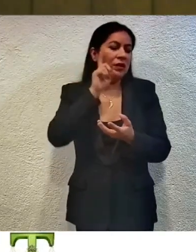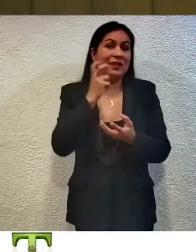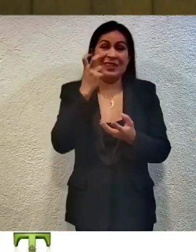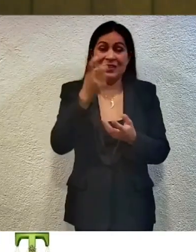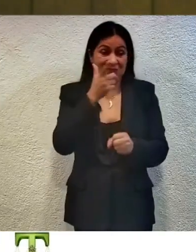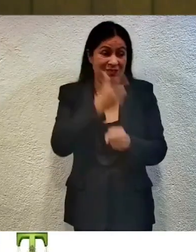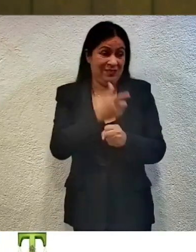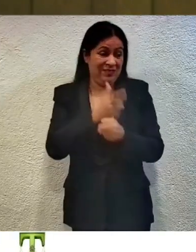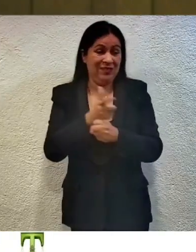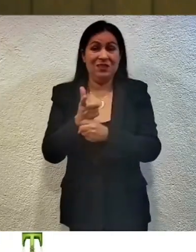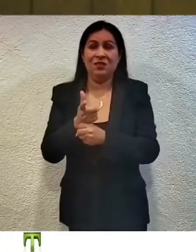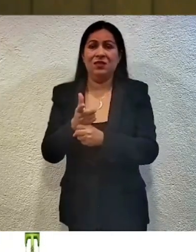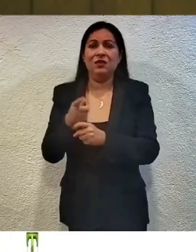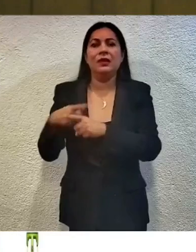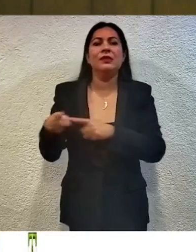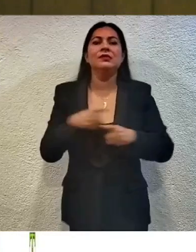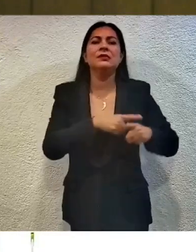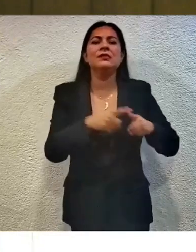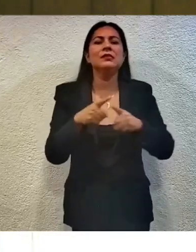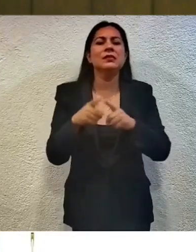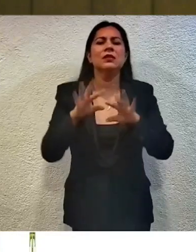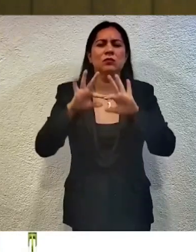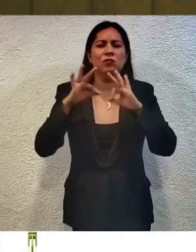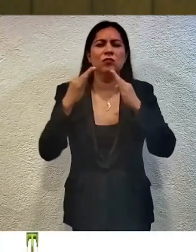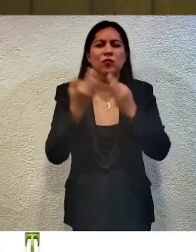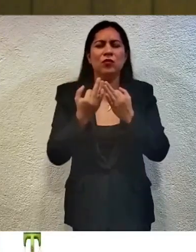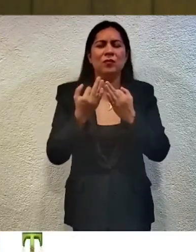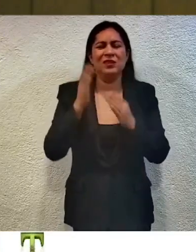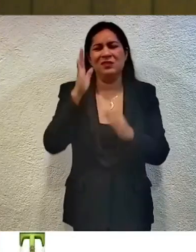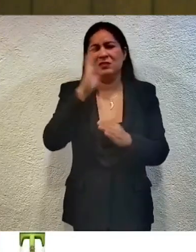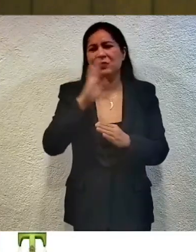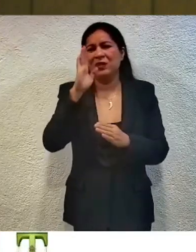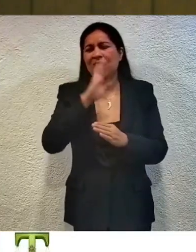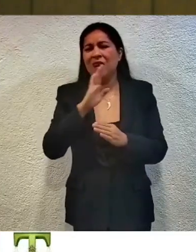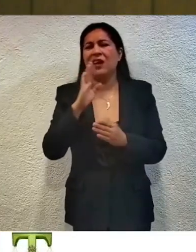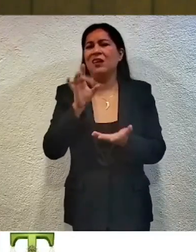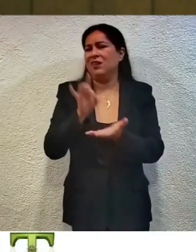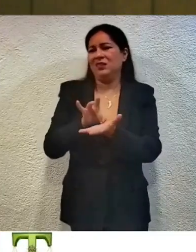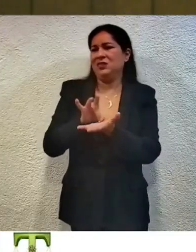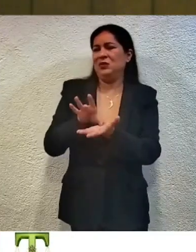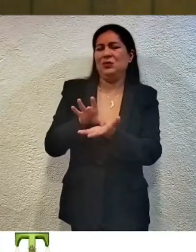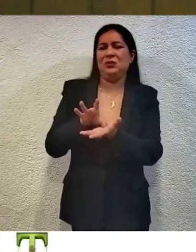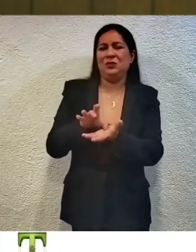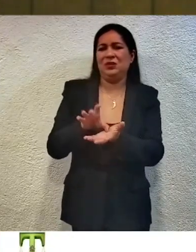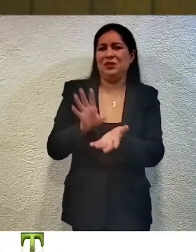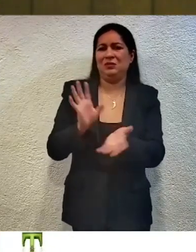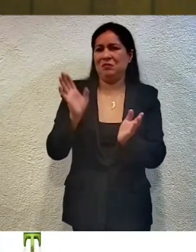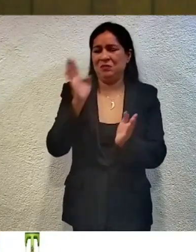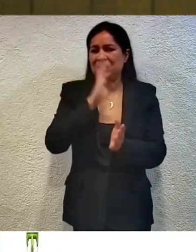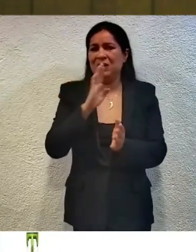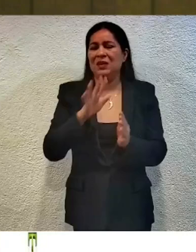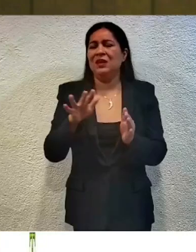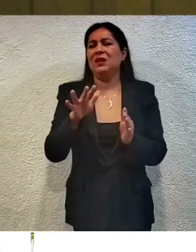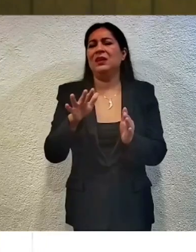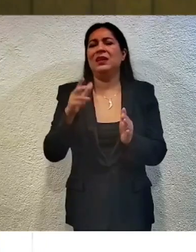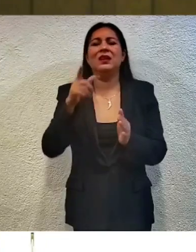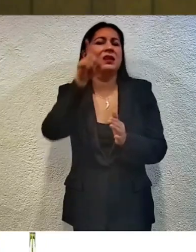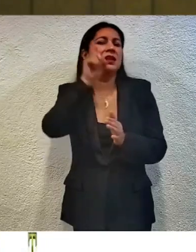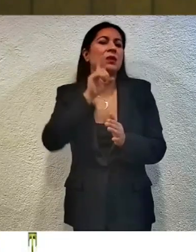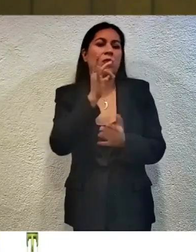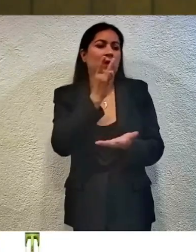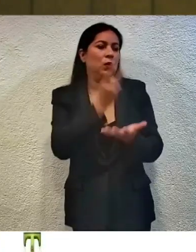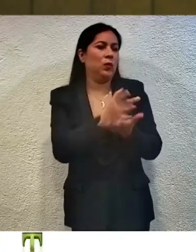identificar la existencia de distinciones indebidas, exclusiones o restricciones basadas en el género